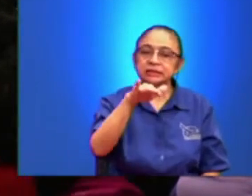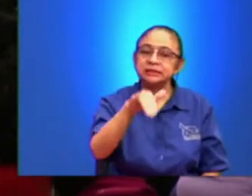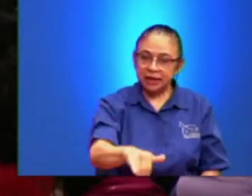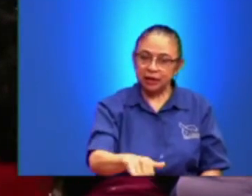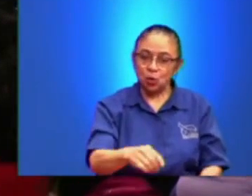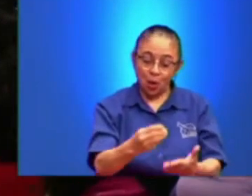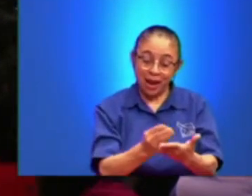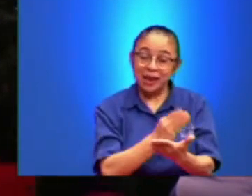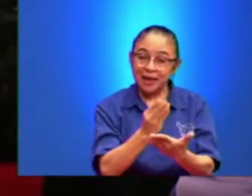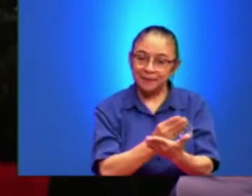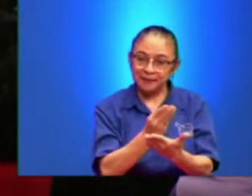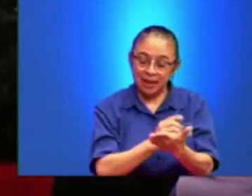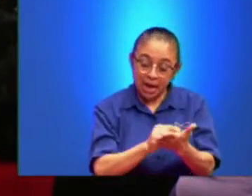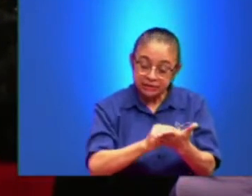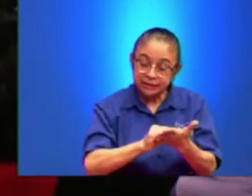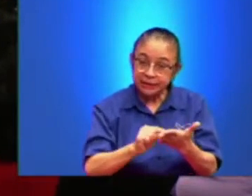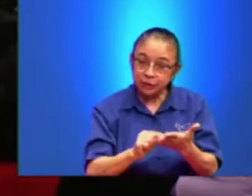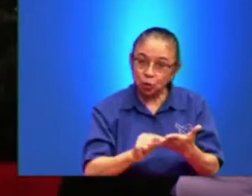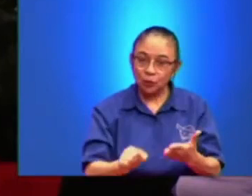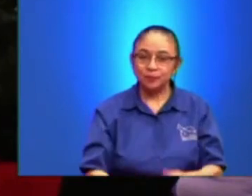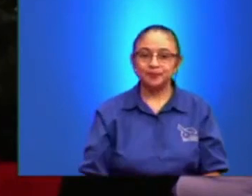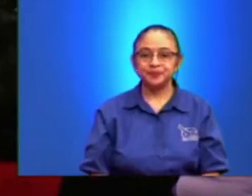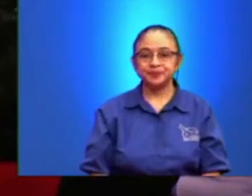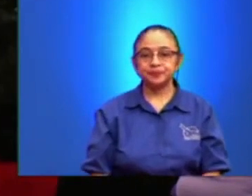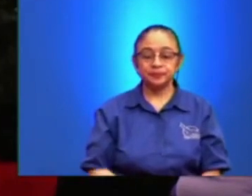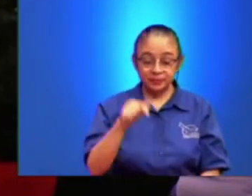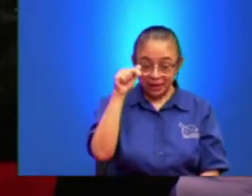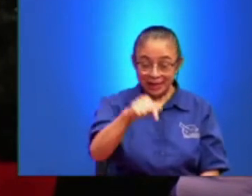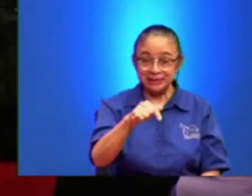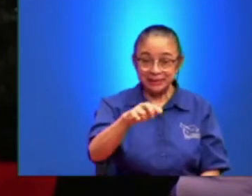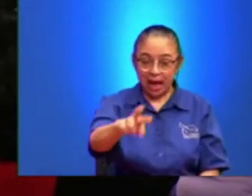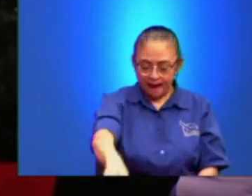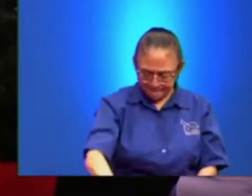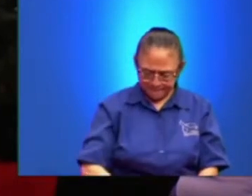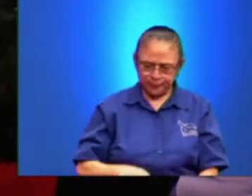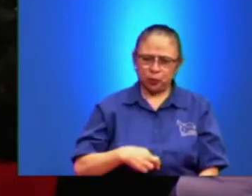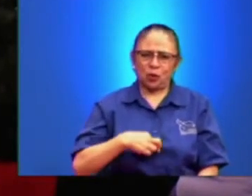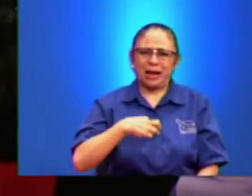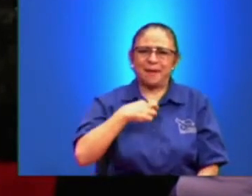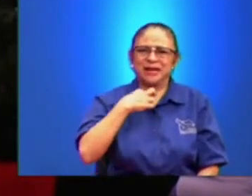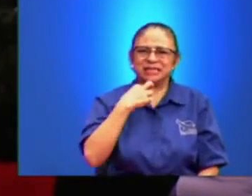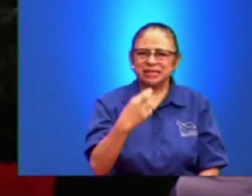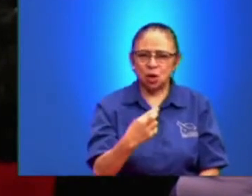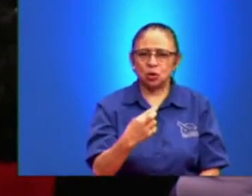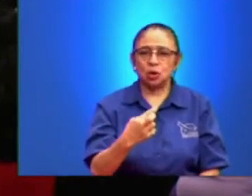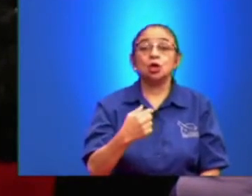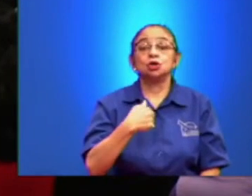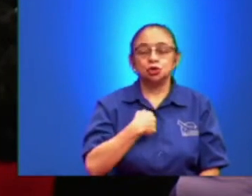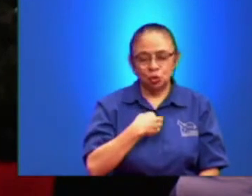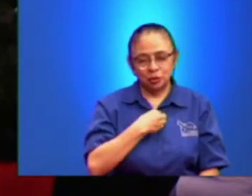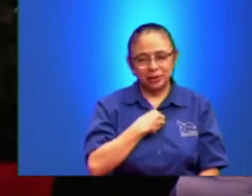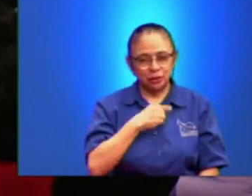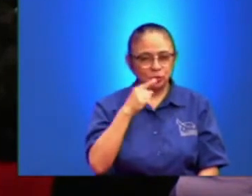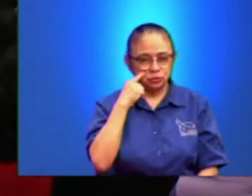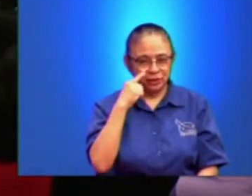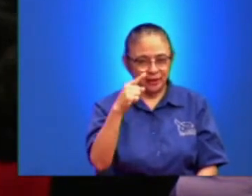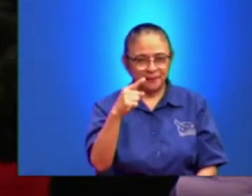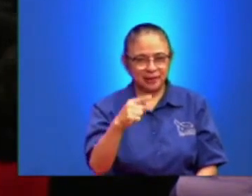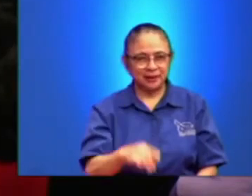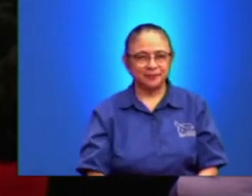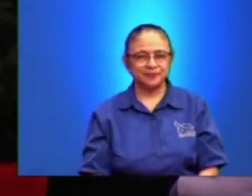entonces y esta proclamación yo se la quiero poner de esta manera